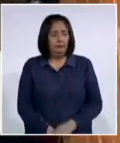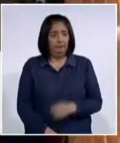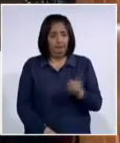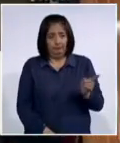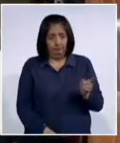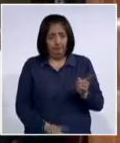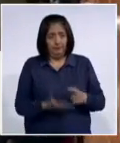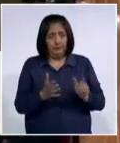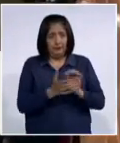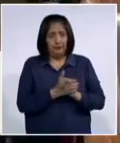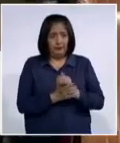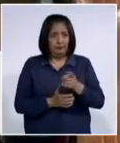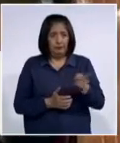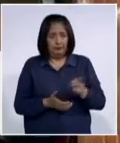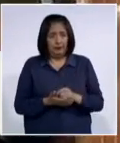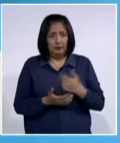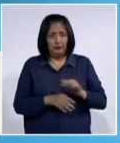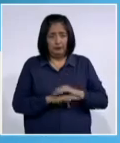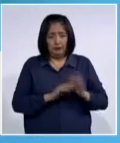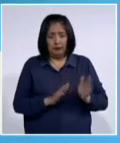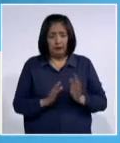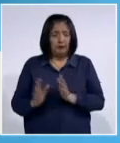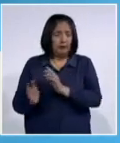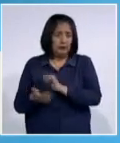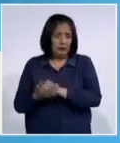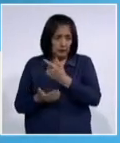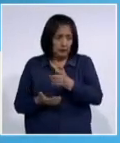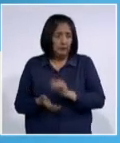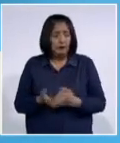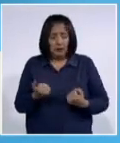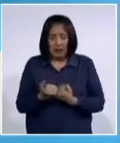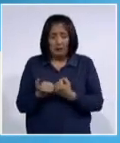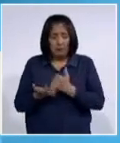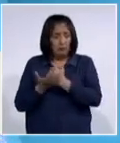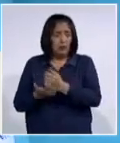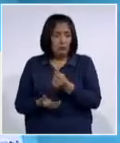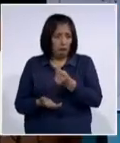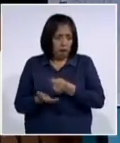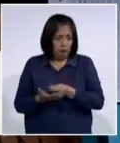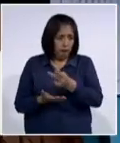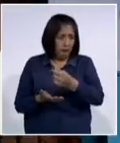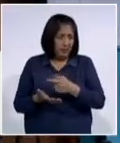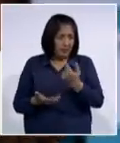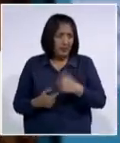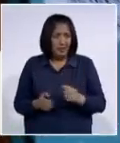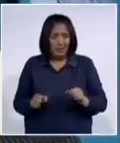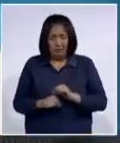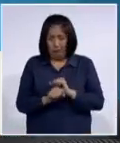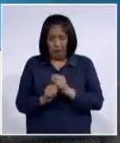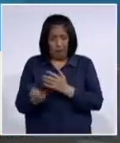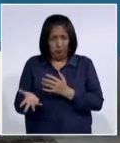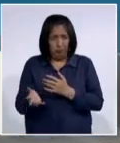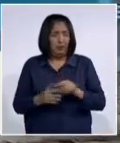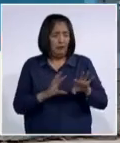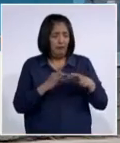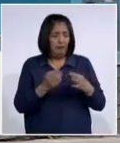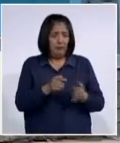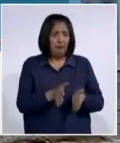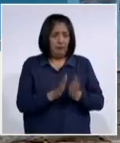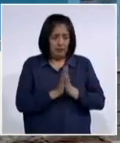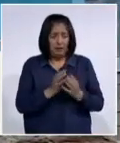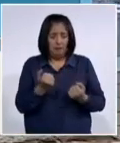Precisamente son esos amigos que habían organizado una actividad para ayudar con los gastos de las secuelas de la explosión. Esta familia